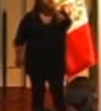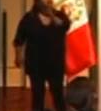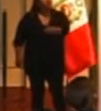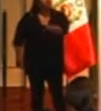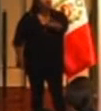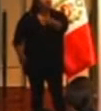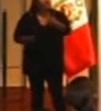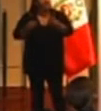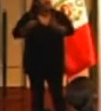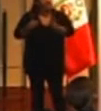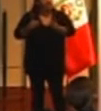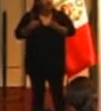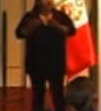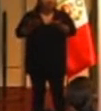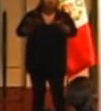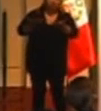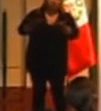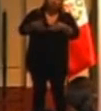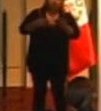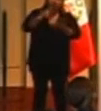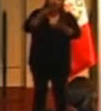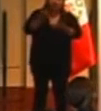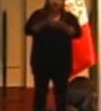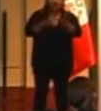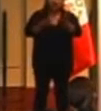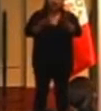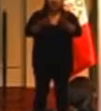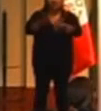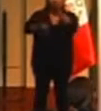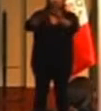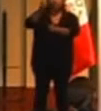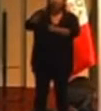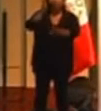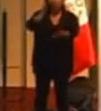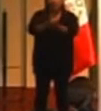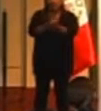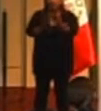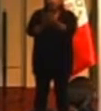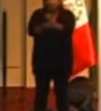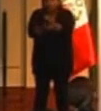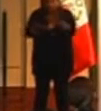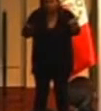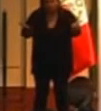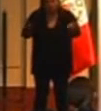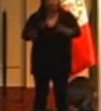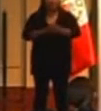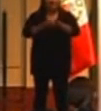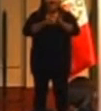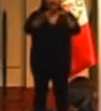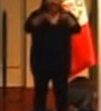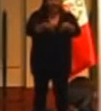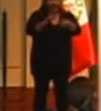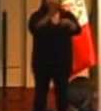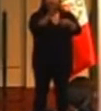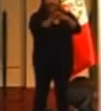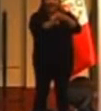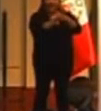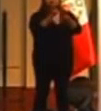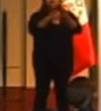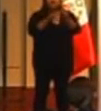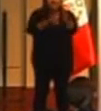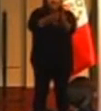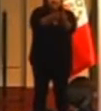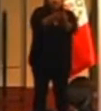tiene probablemente que purgar una condena. Entonces, en este banco de